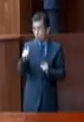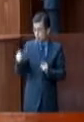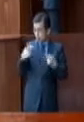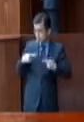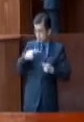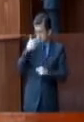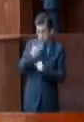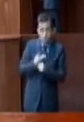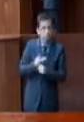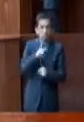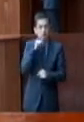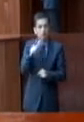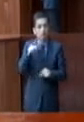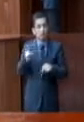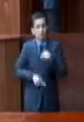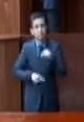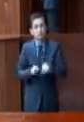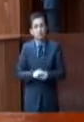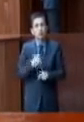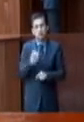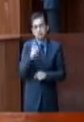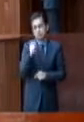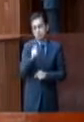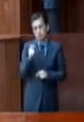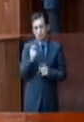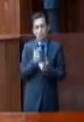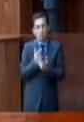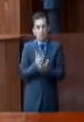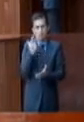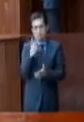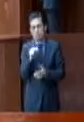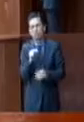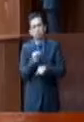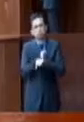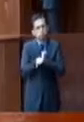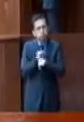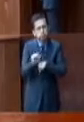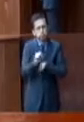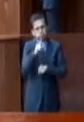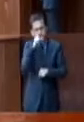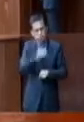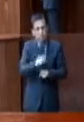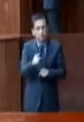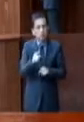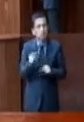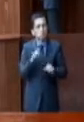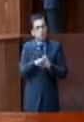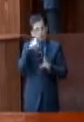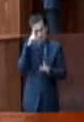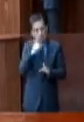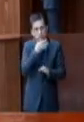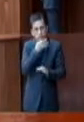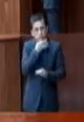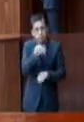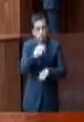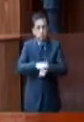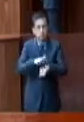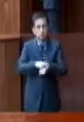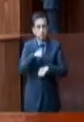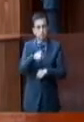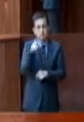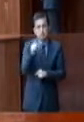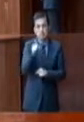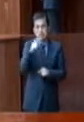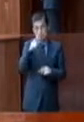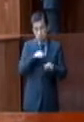en este sentido se califica como leve la falta y se impone como sanción o una amonestación pública a la federación de sindicatos de trabajadores al servicio